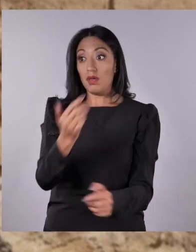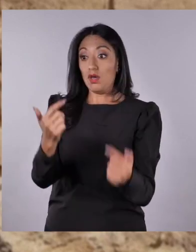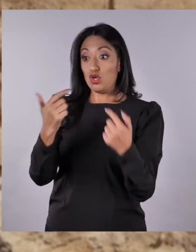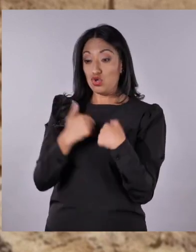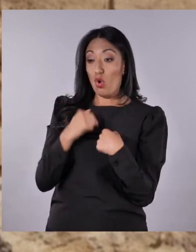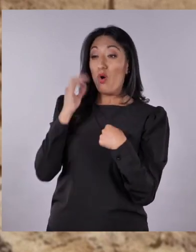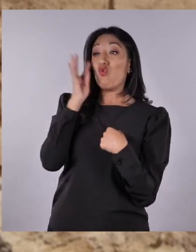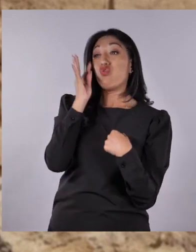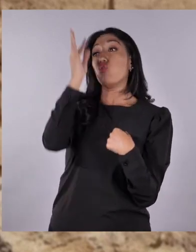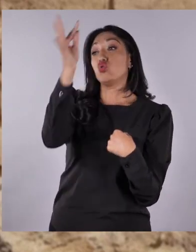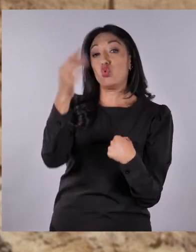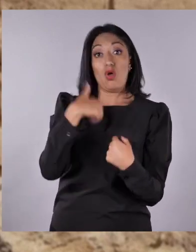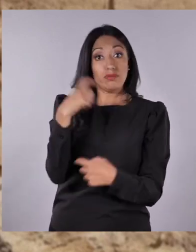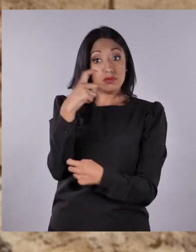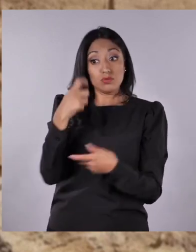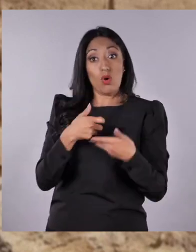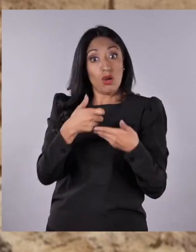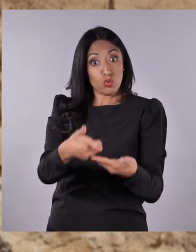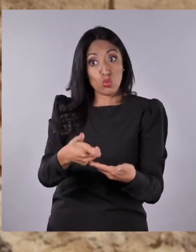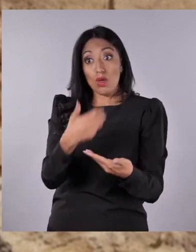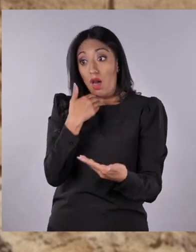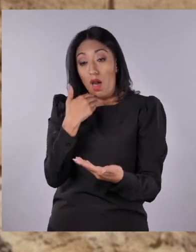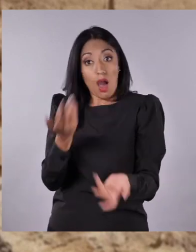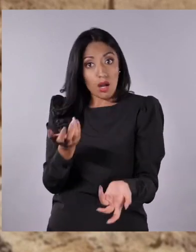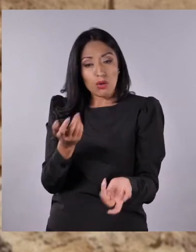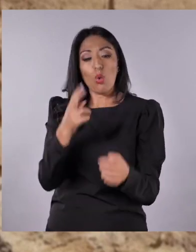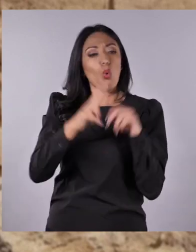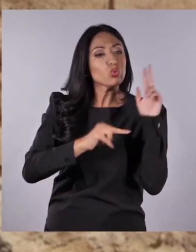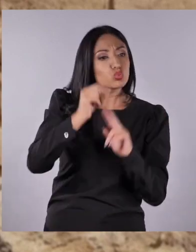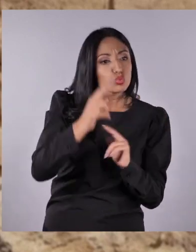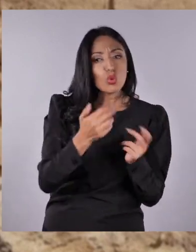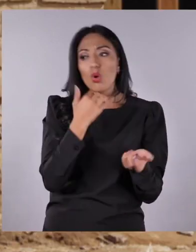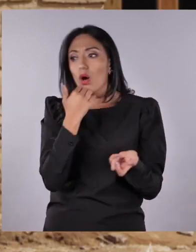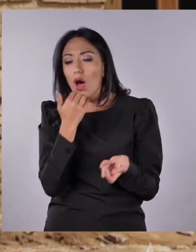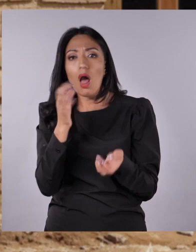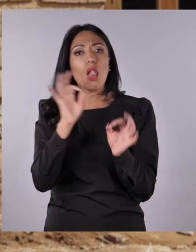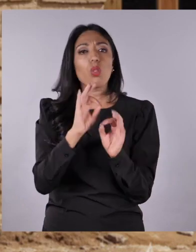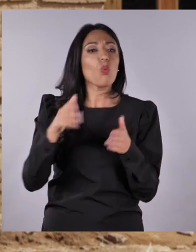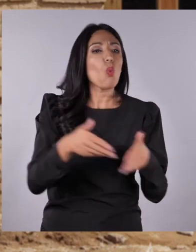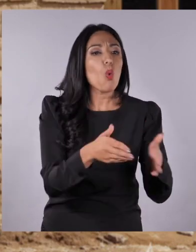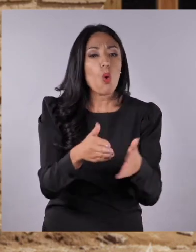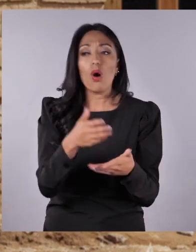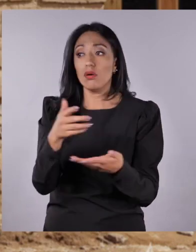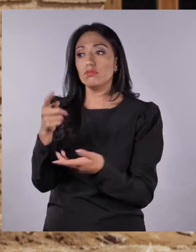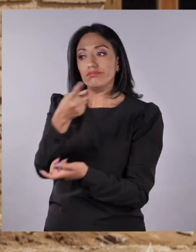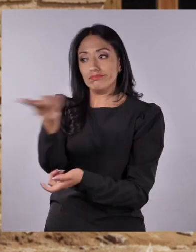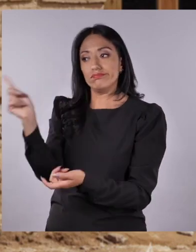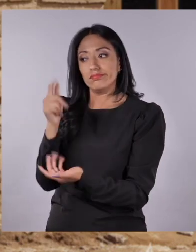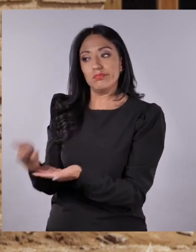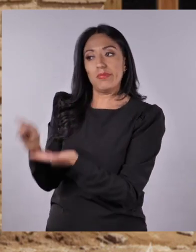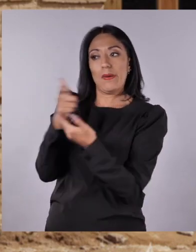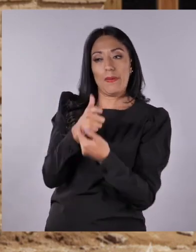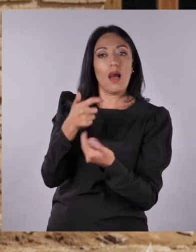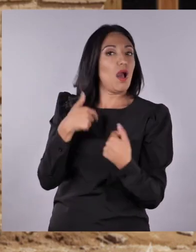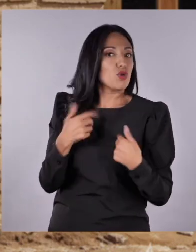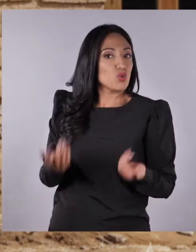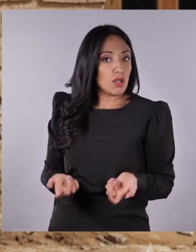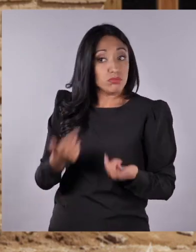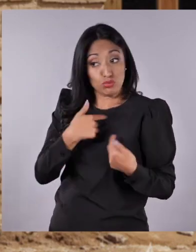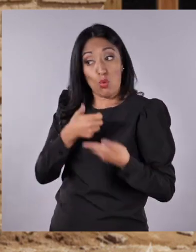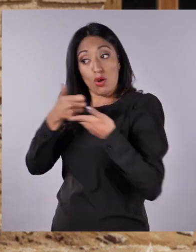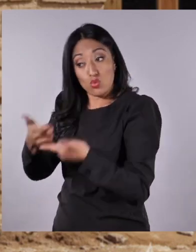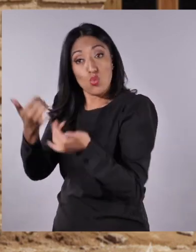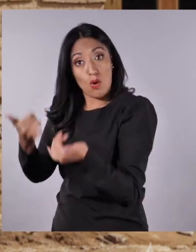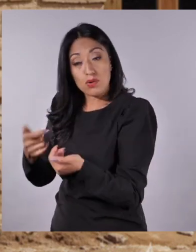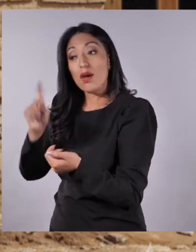momento necesitamos ayuda para cosechar un campo, construir una acequia o hasta hacer una mudanza, los demás estarán listos